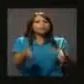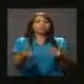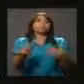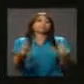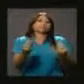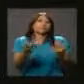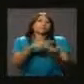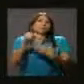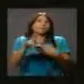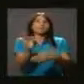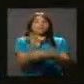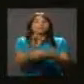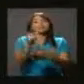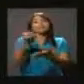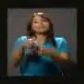House.